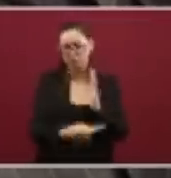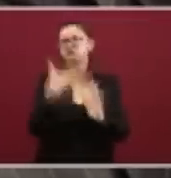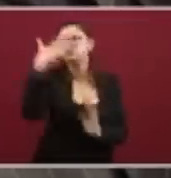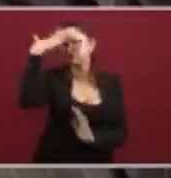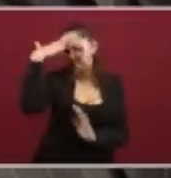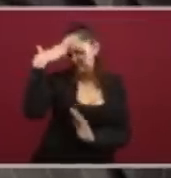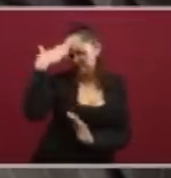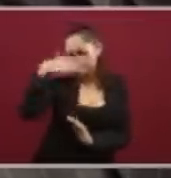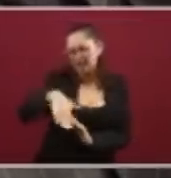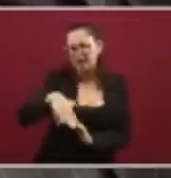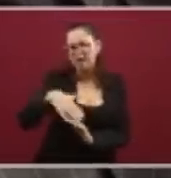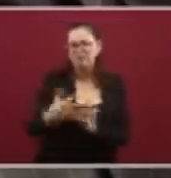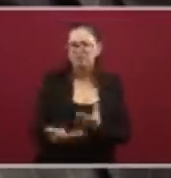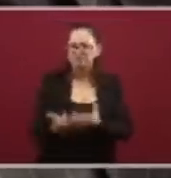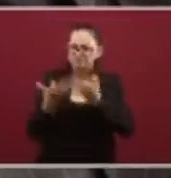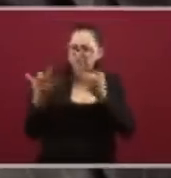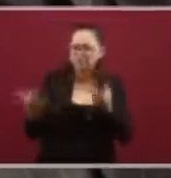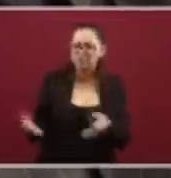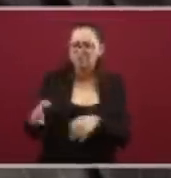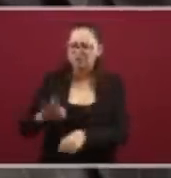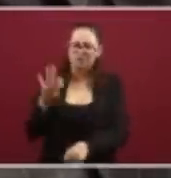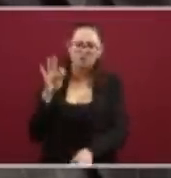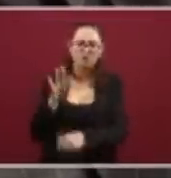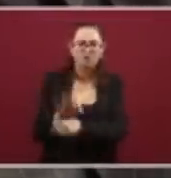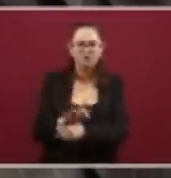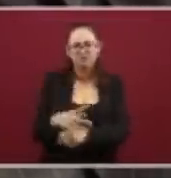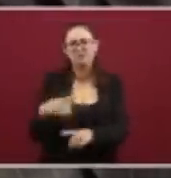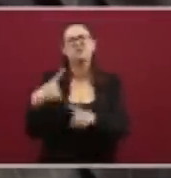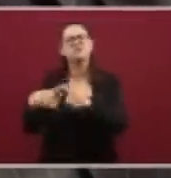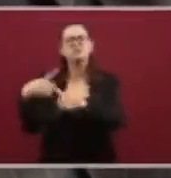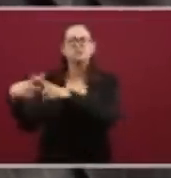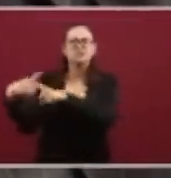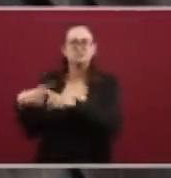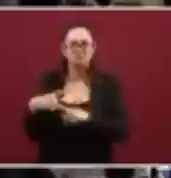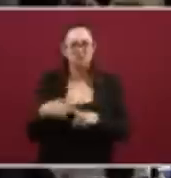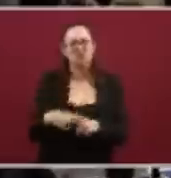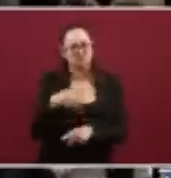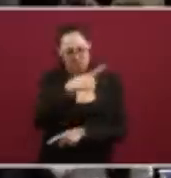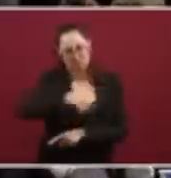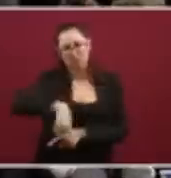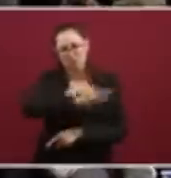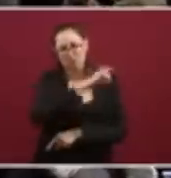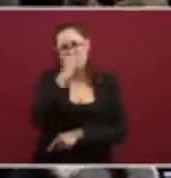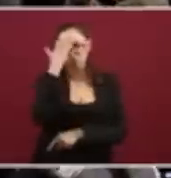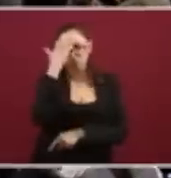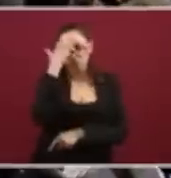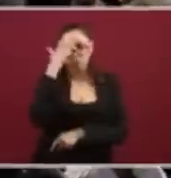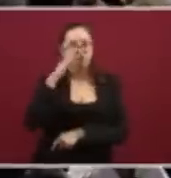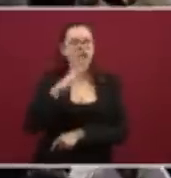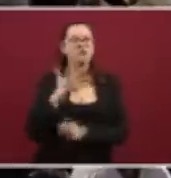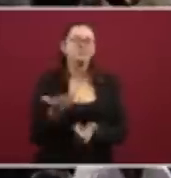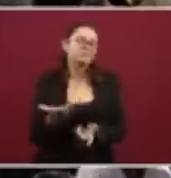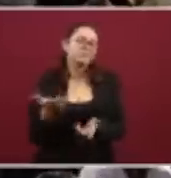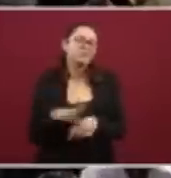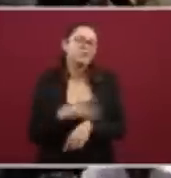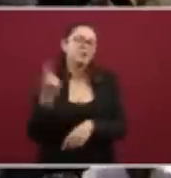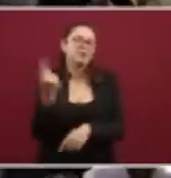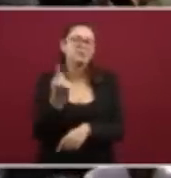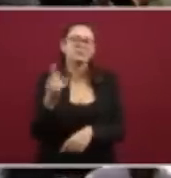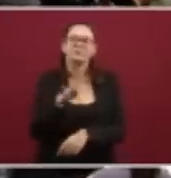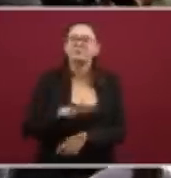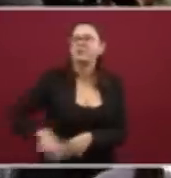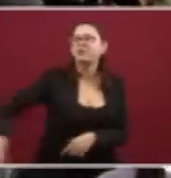peleaban por sus tierras sabemos que es una zona generosa en recursos en